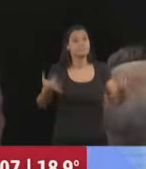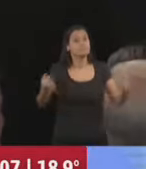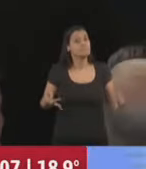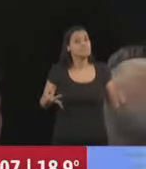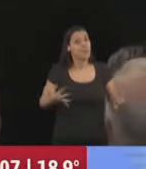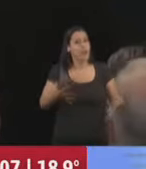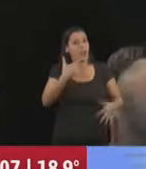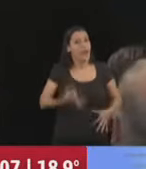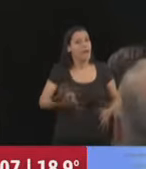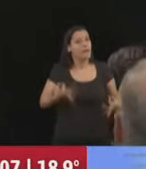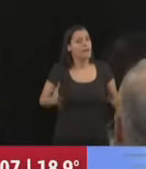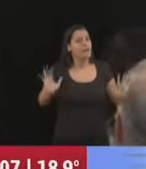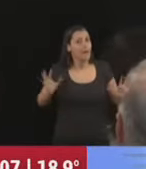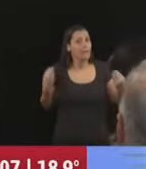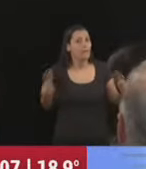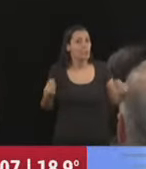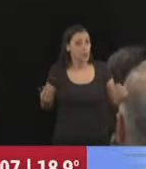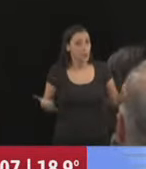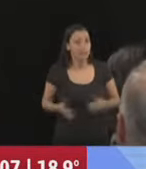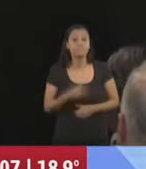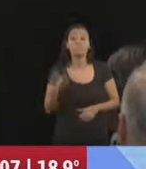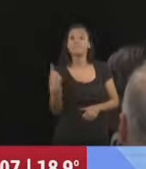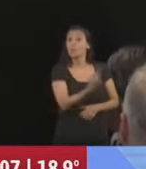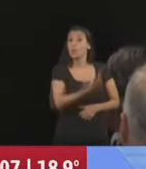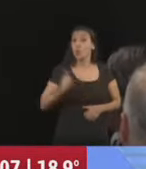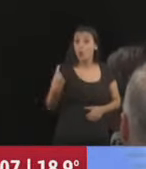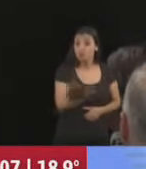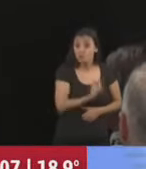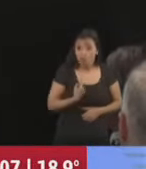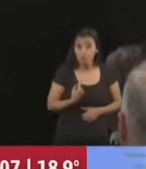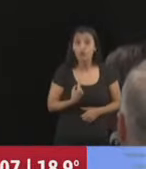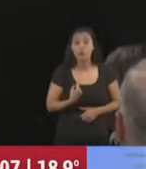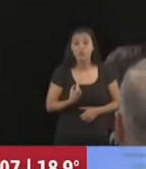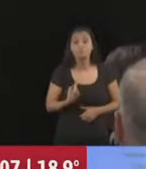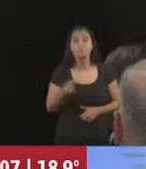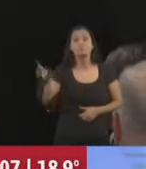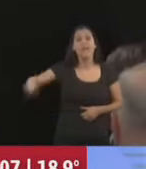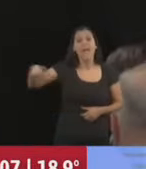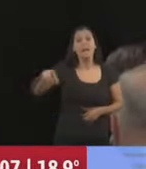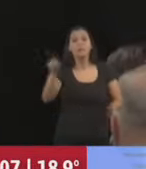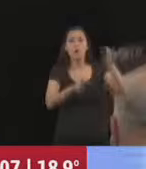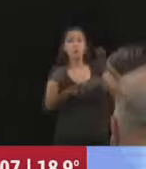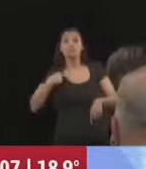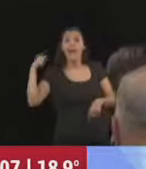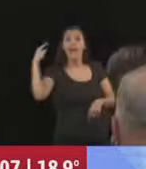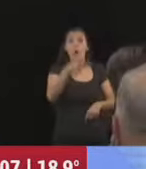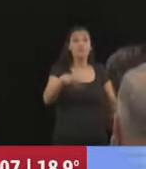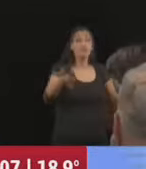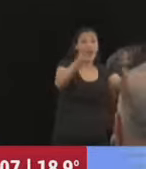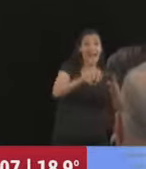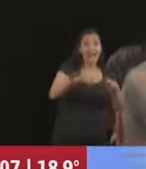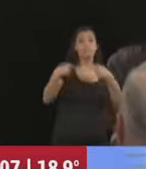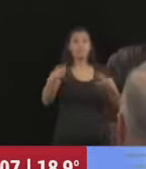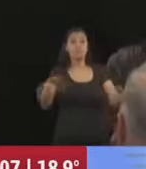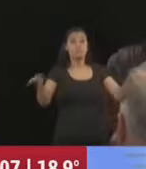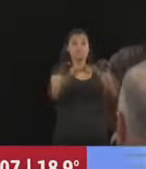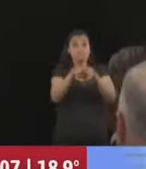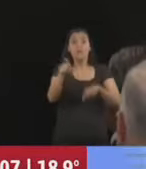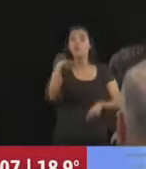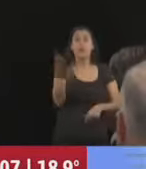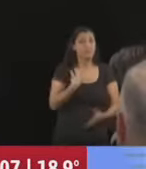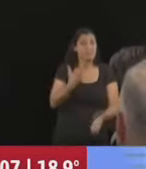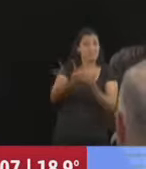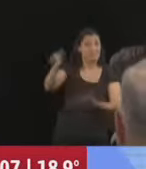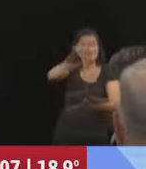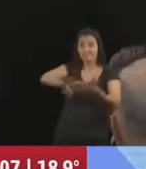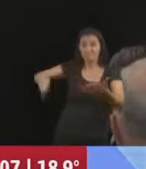de divisas y de trabajo. Por supuesto que le vamos a preguntar al gobernador por el tema de la violencia porque es uno de los temas también que preocupa siempre cuando hablamos de la provincia de Santa